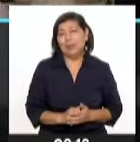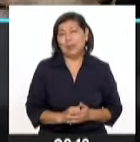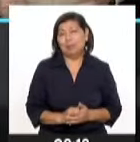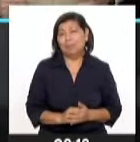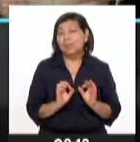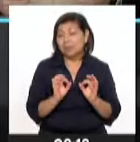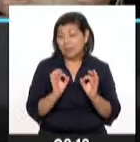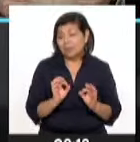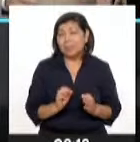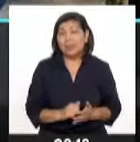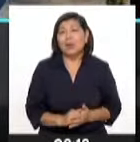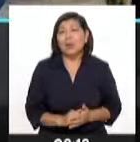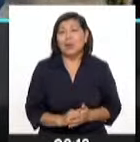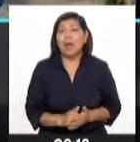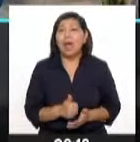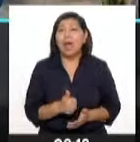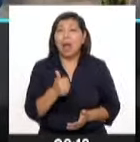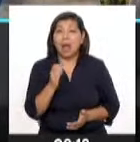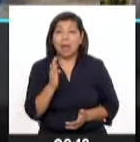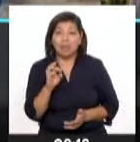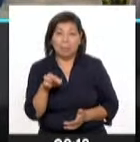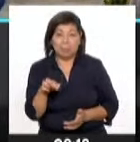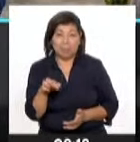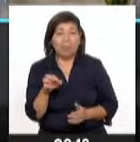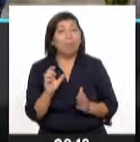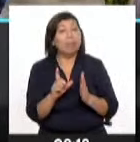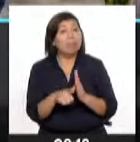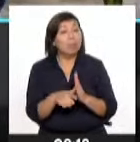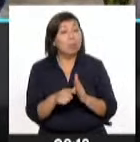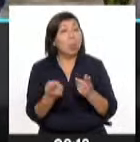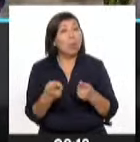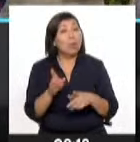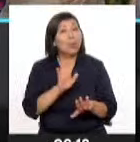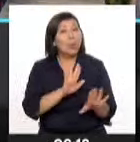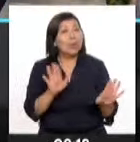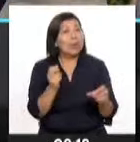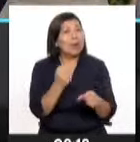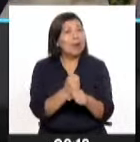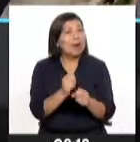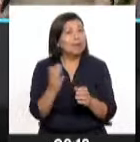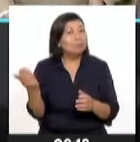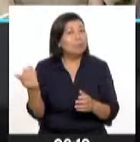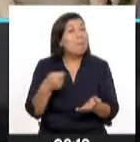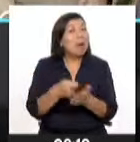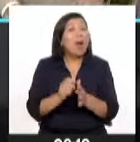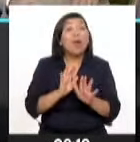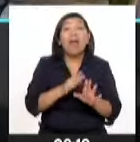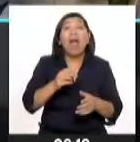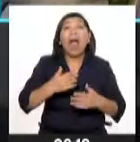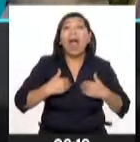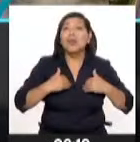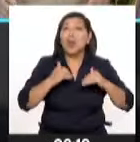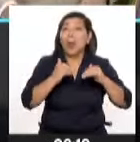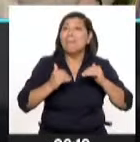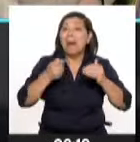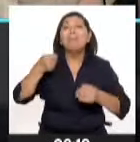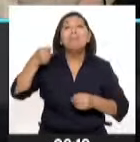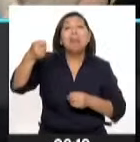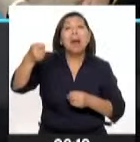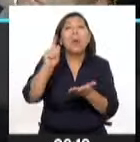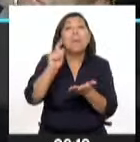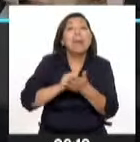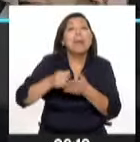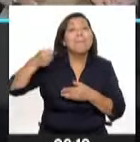se asegure que las AFPs tengan fondos después, cuando te jubiles, para pagarte una jubilación, una